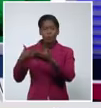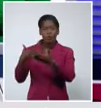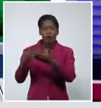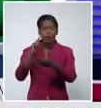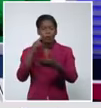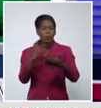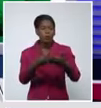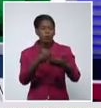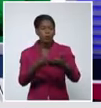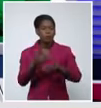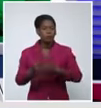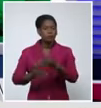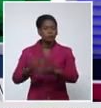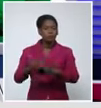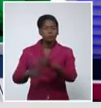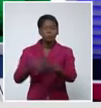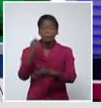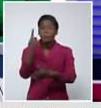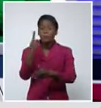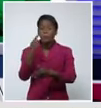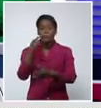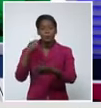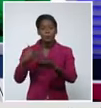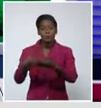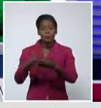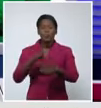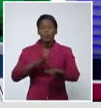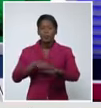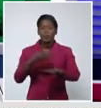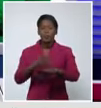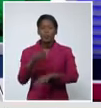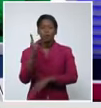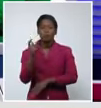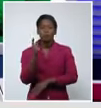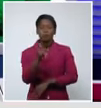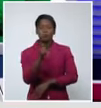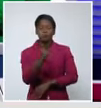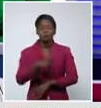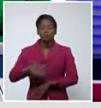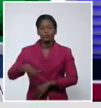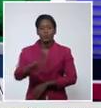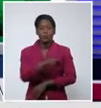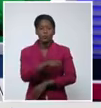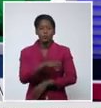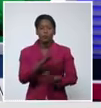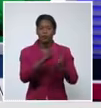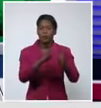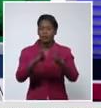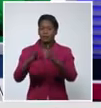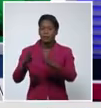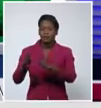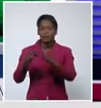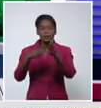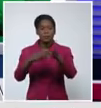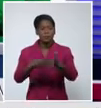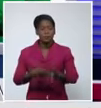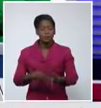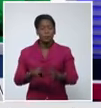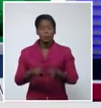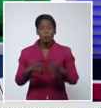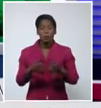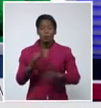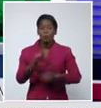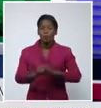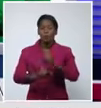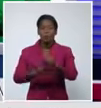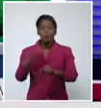avanzando, se va cumplimentando con mucha disciplina, con mucho orden, y así iremos cubriendo